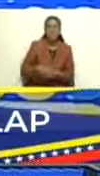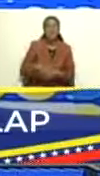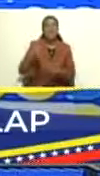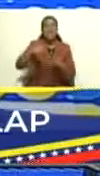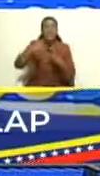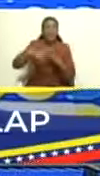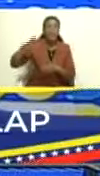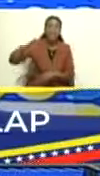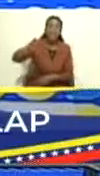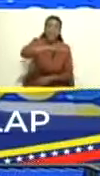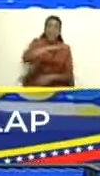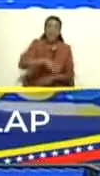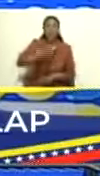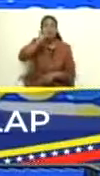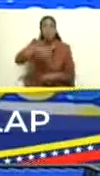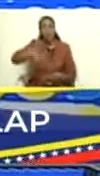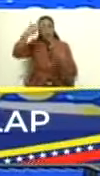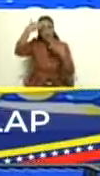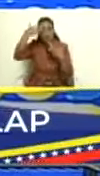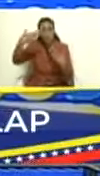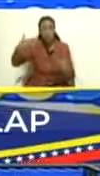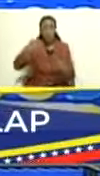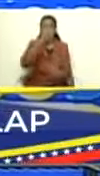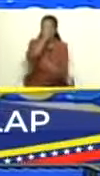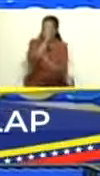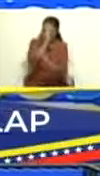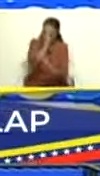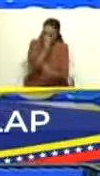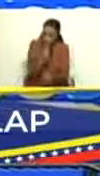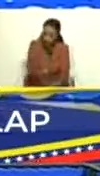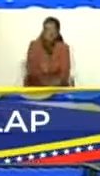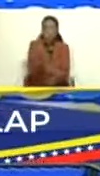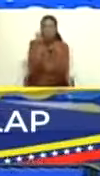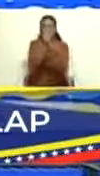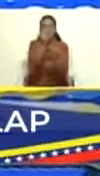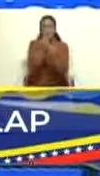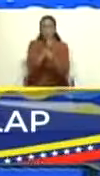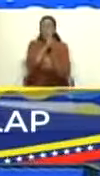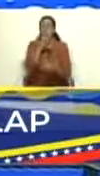mi saludo y reconocimiento. No los